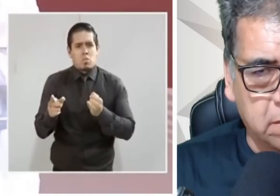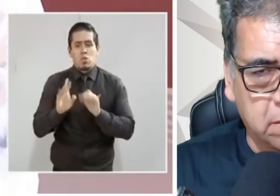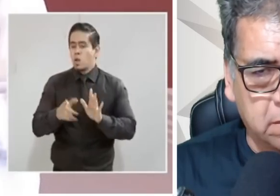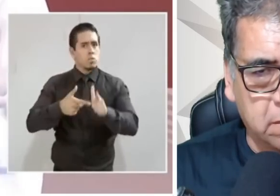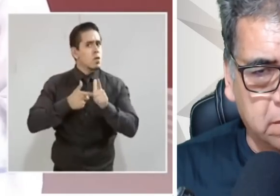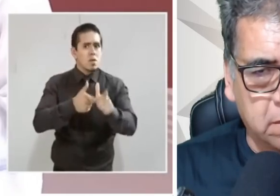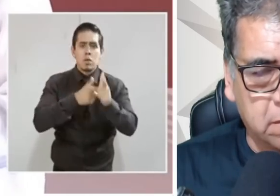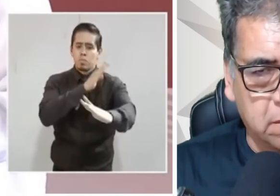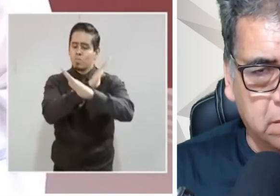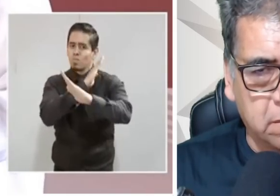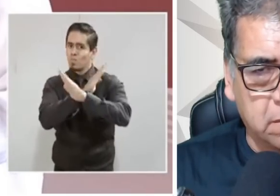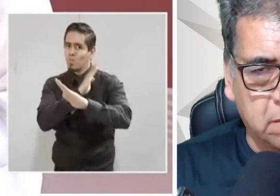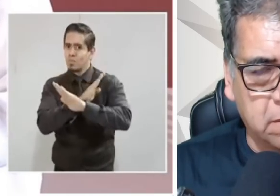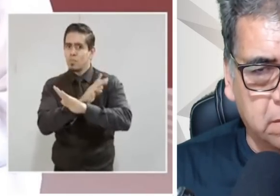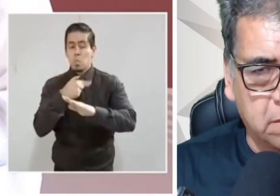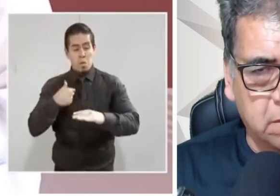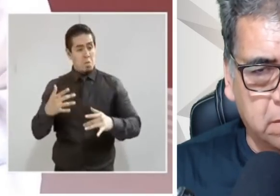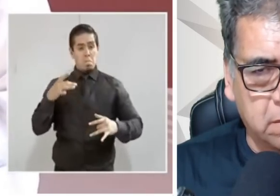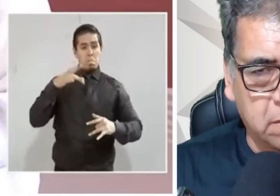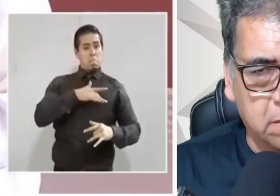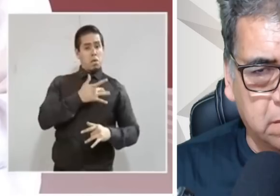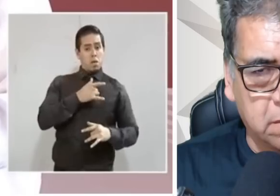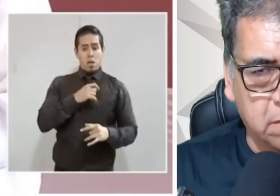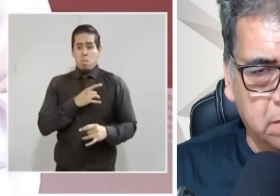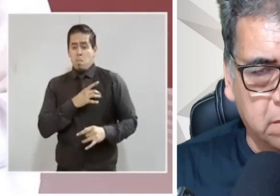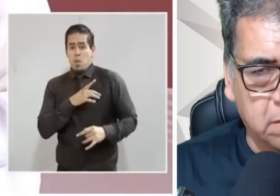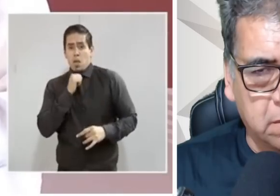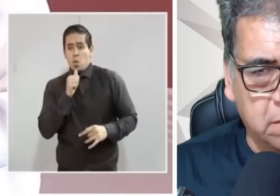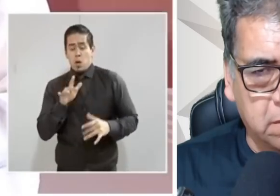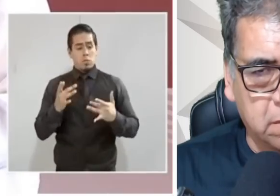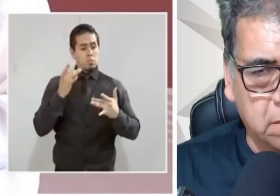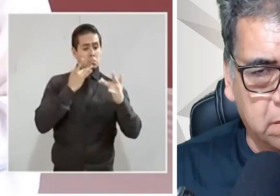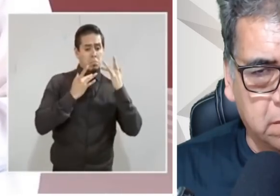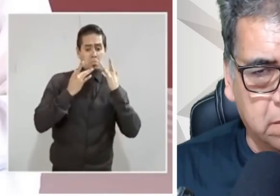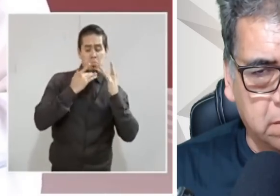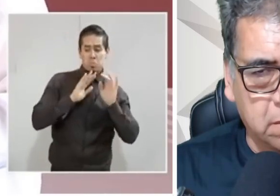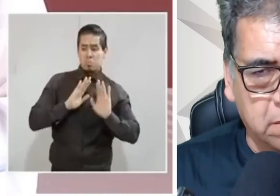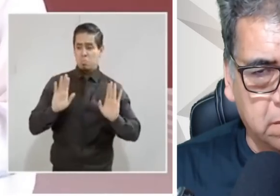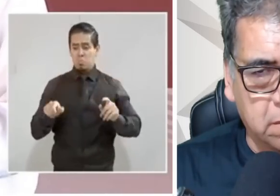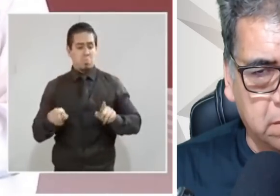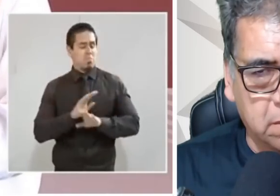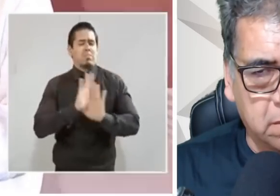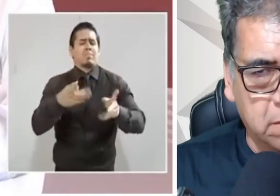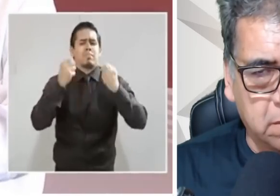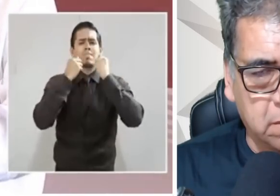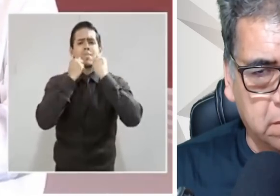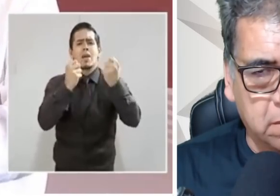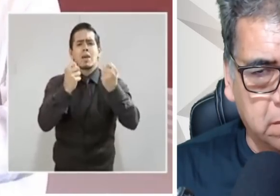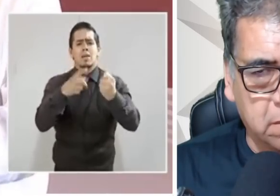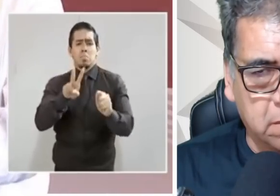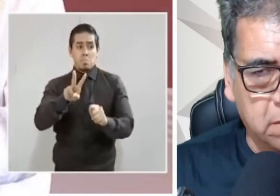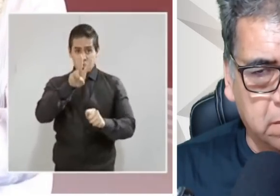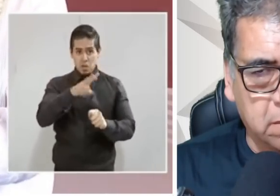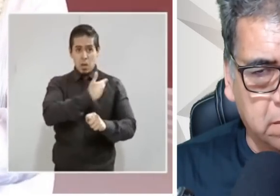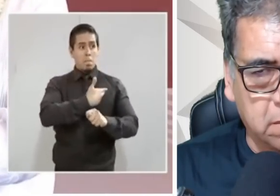seguir combatiendo. No me intimidan, señoritos del CENTE o la CENTE o quien sea. ¿De acuerdo,